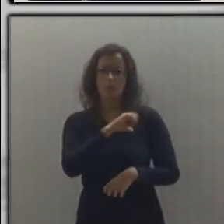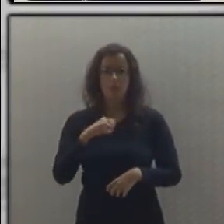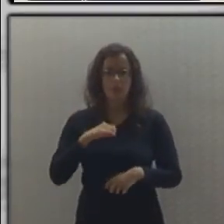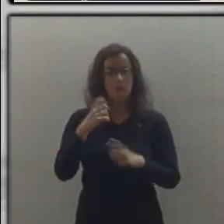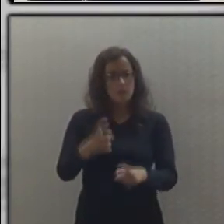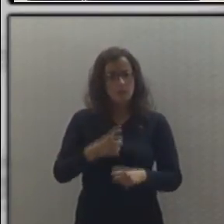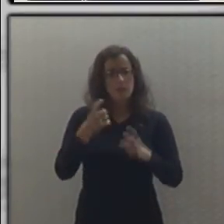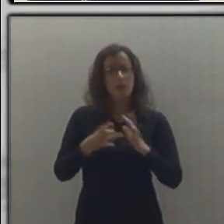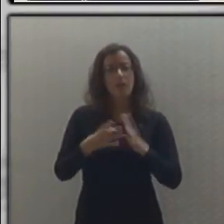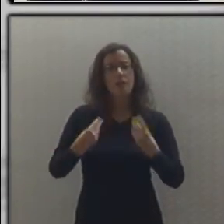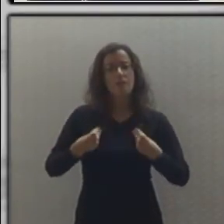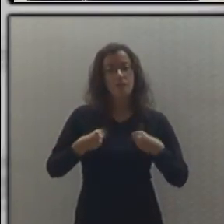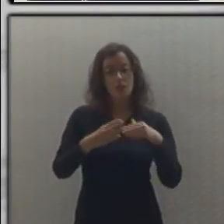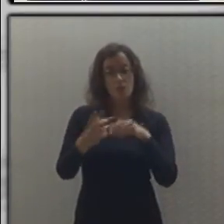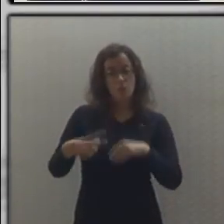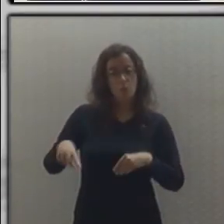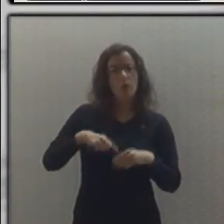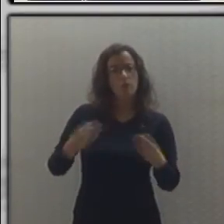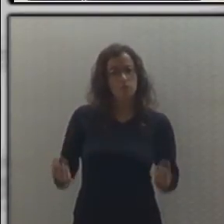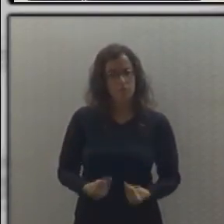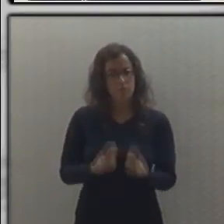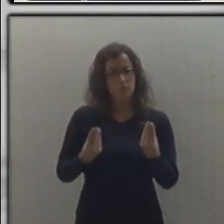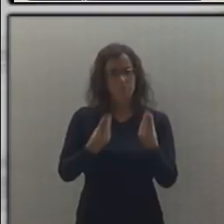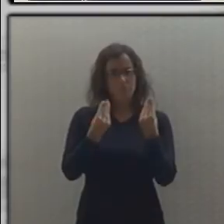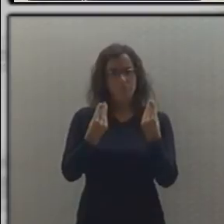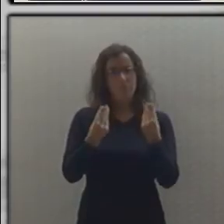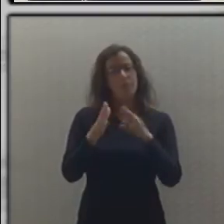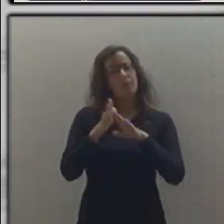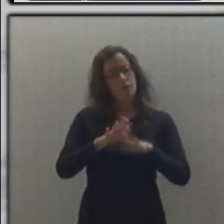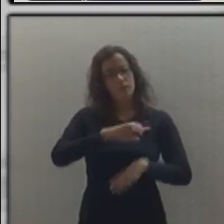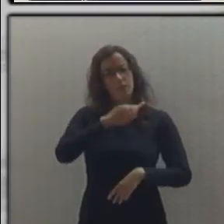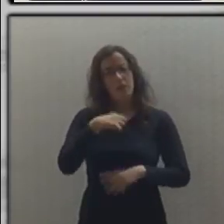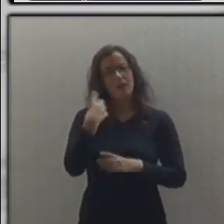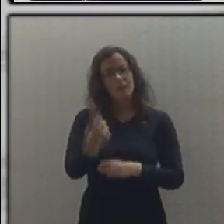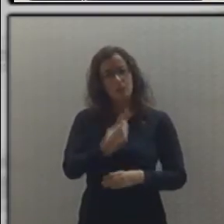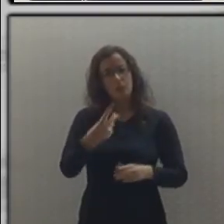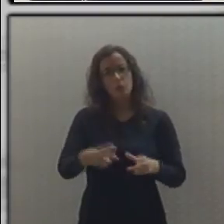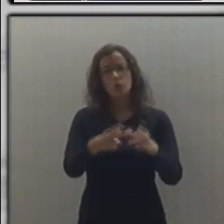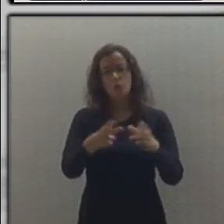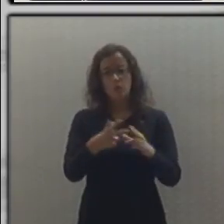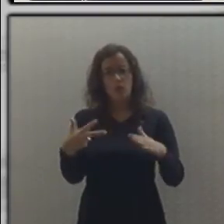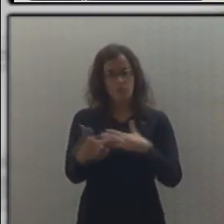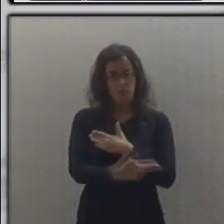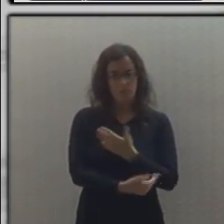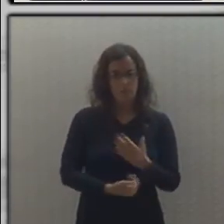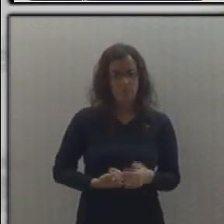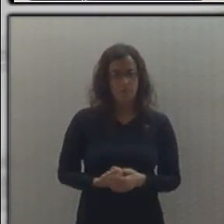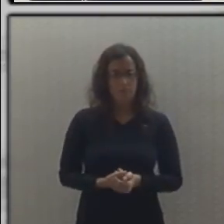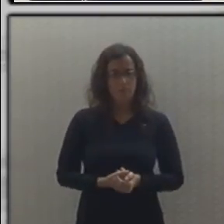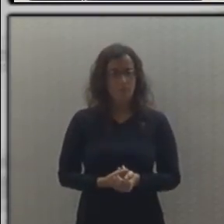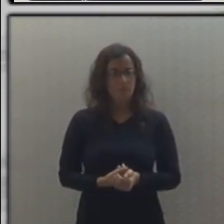mejorar la calidad de vida de los usuarios y, aparte, reducir el aislamiento social.